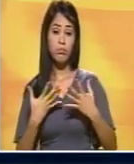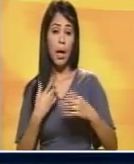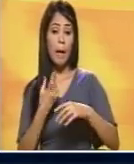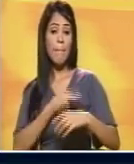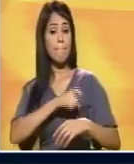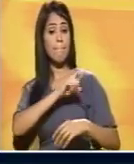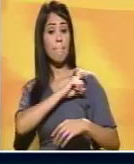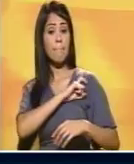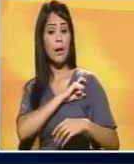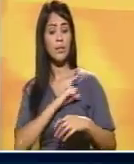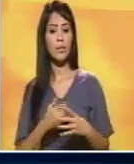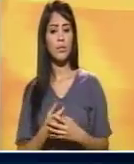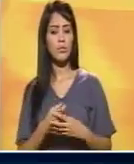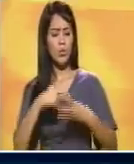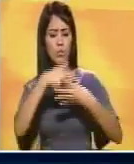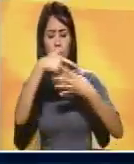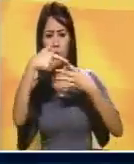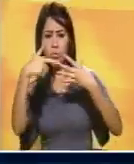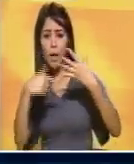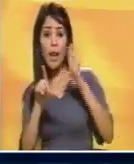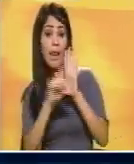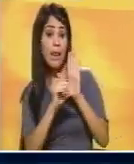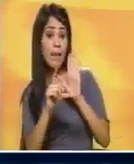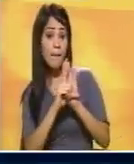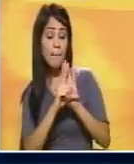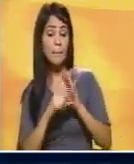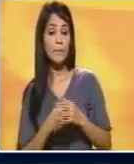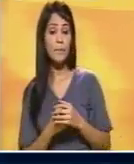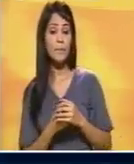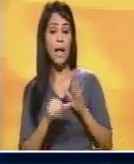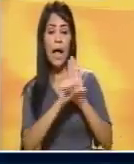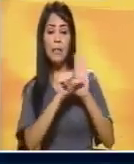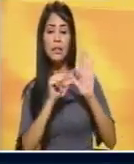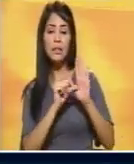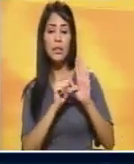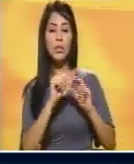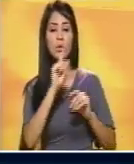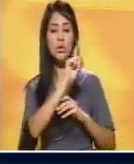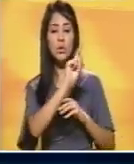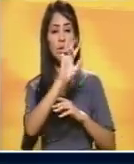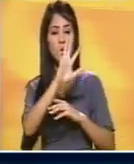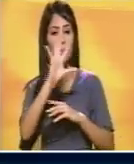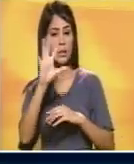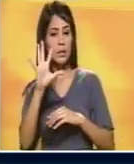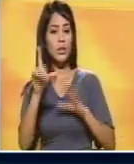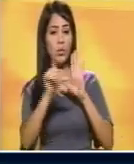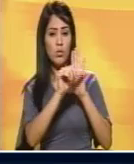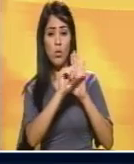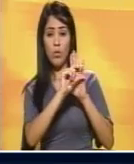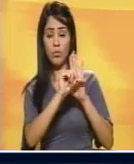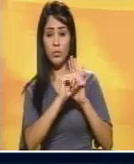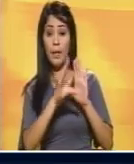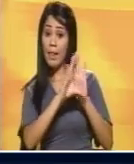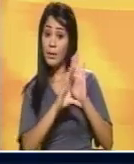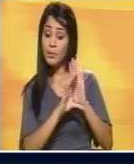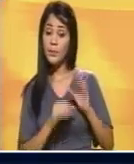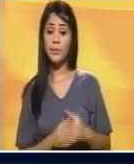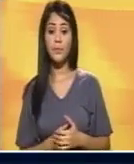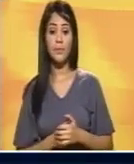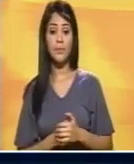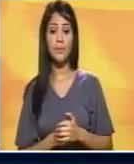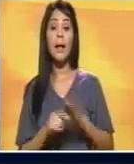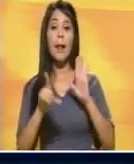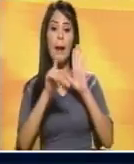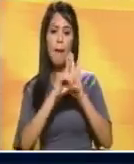sobre la mesa diversas opciones legales, como activar el artículo 155 de la Constitución, aplicar la Ley de Seguridad